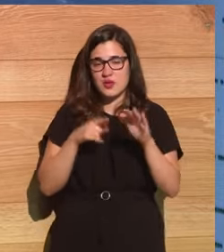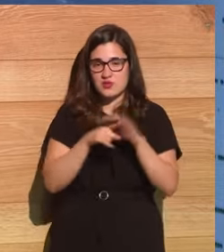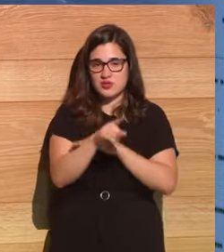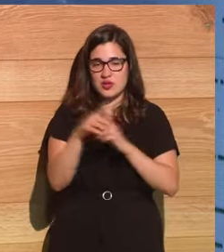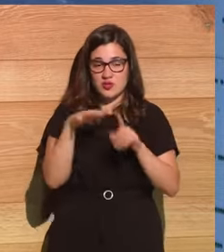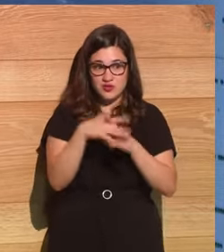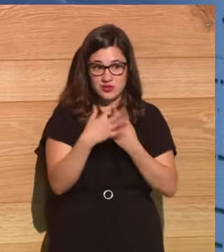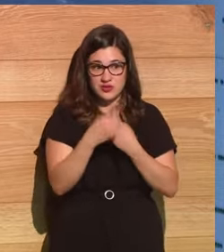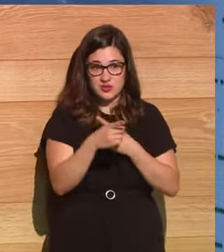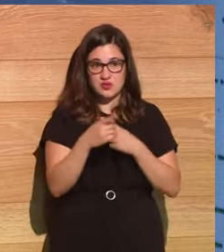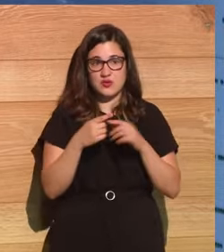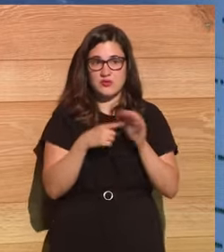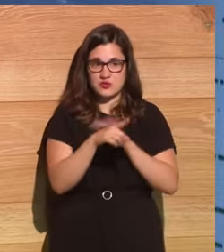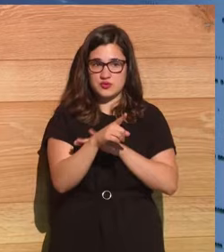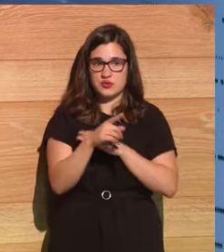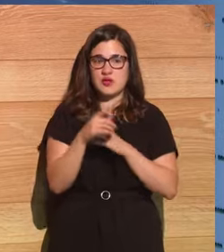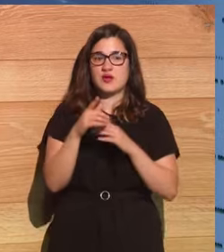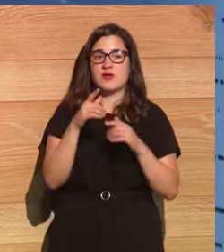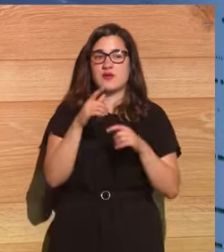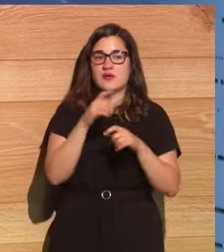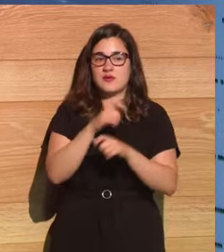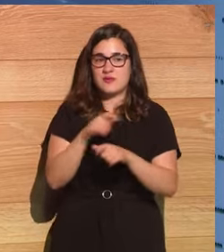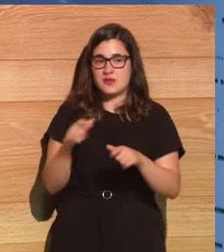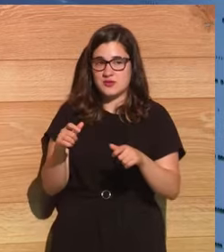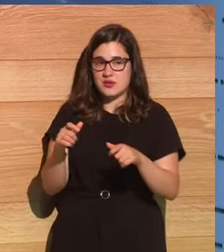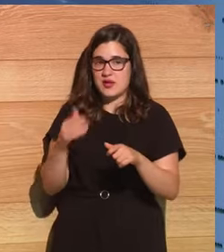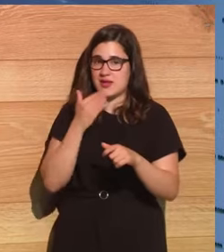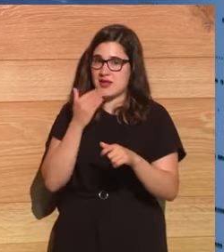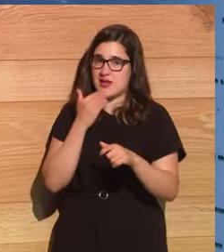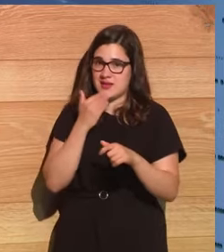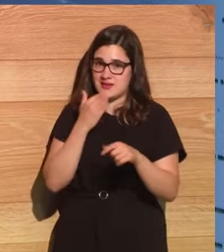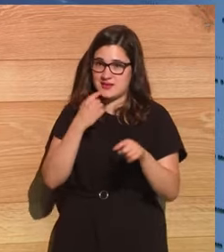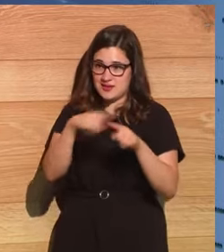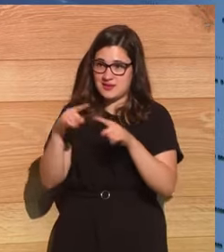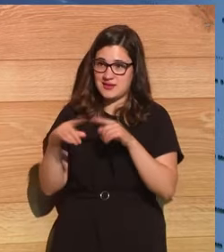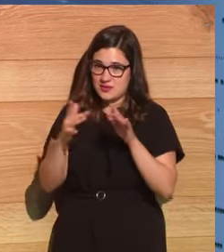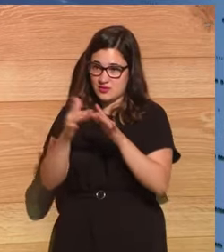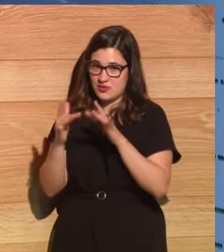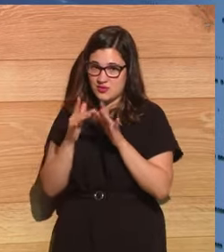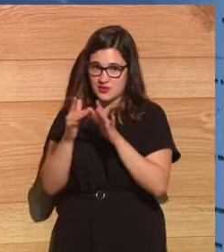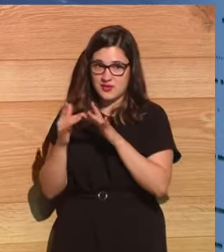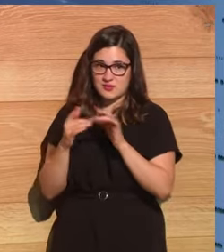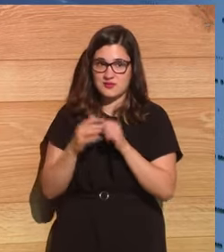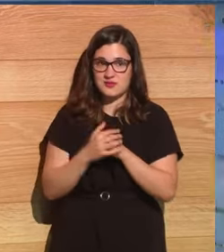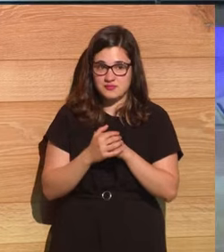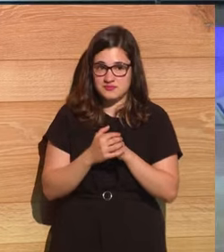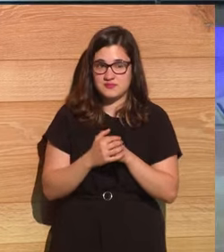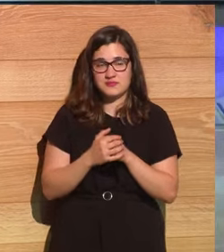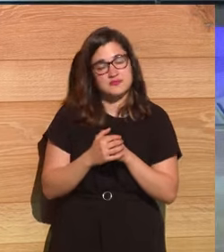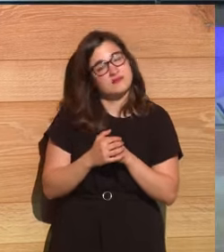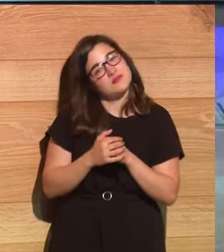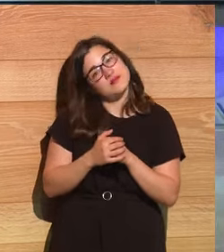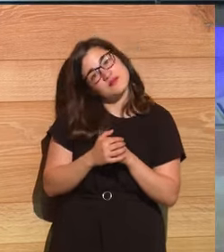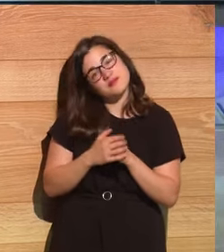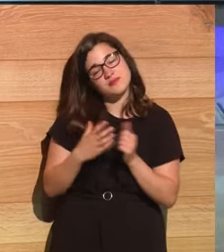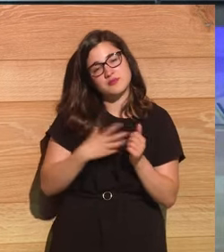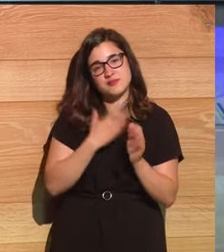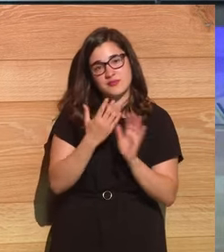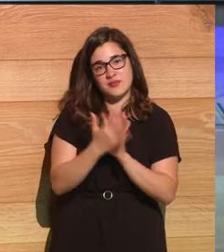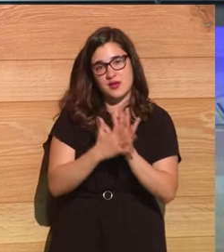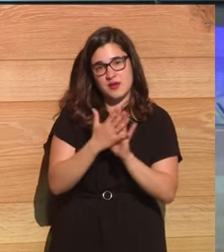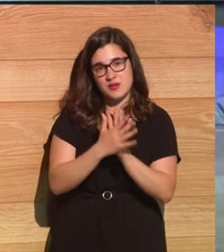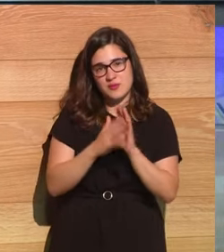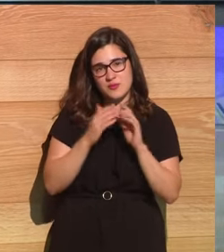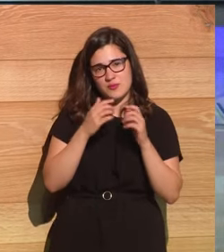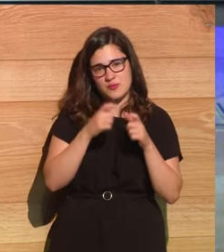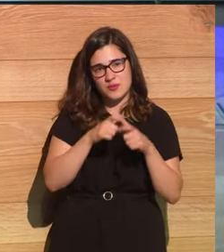interacción, en la que no solo te relacionas con los de tu rango de edad, claro, sí, es... Y probablemente cuando hablamos de poblaciones del Pleistoceno sea